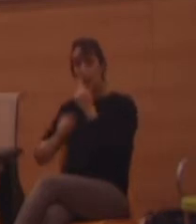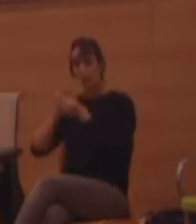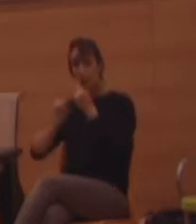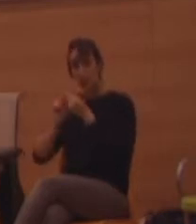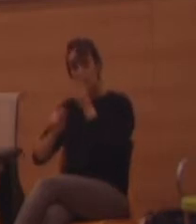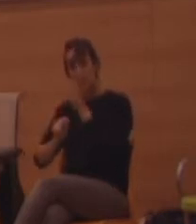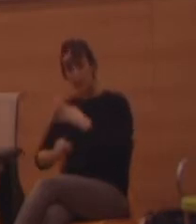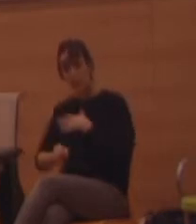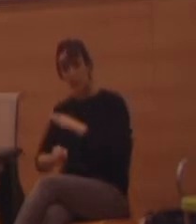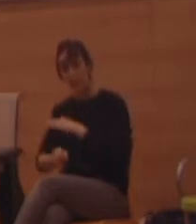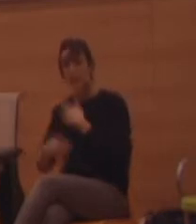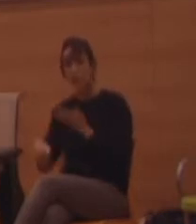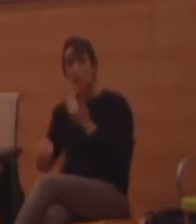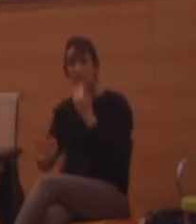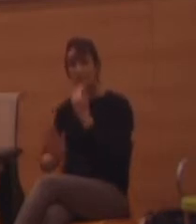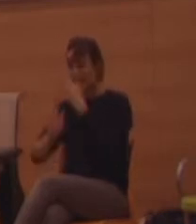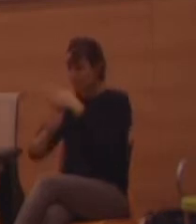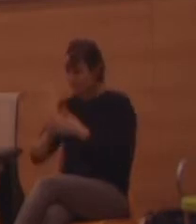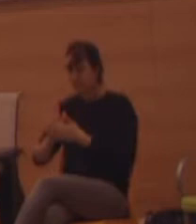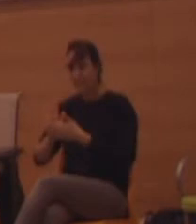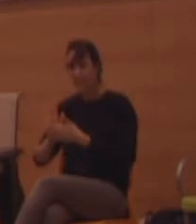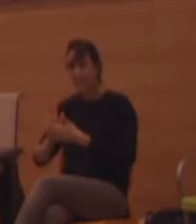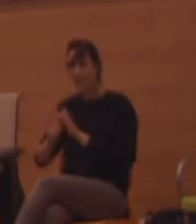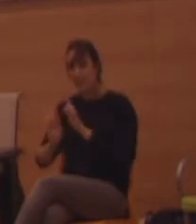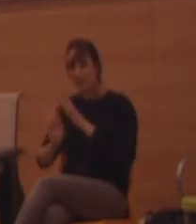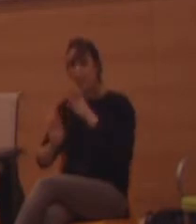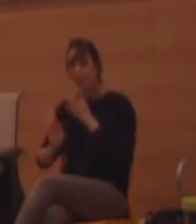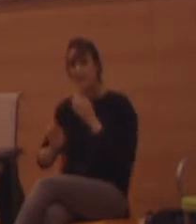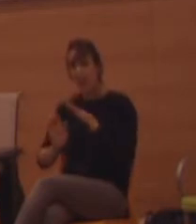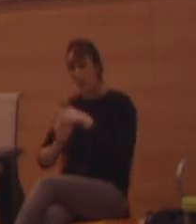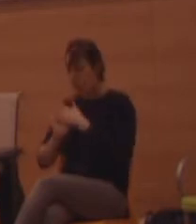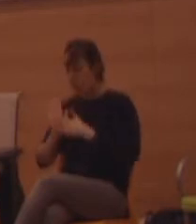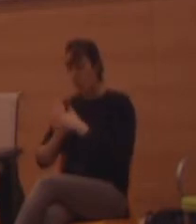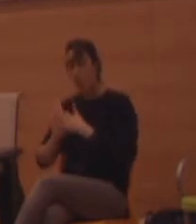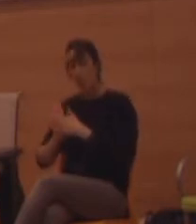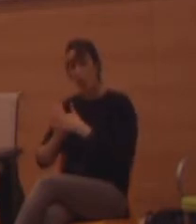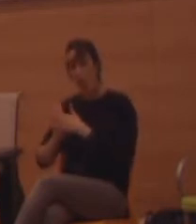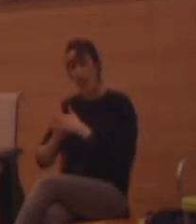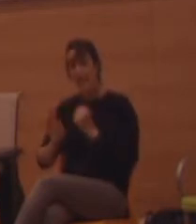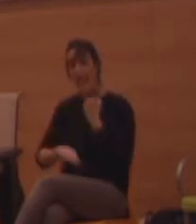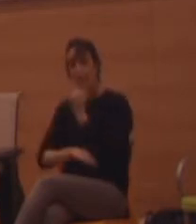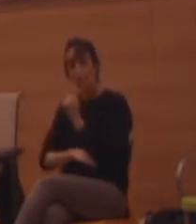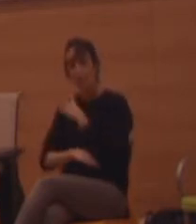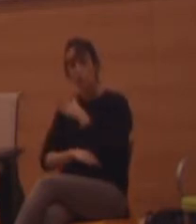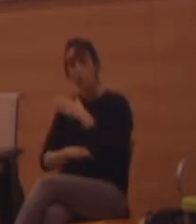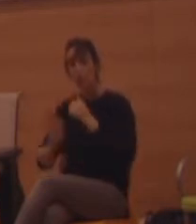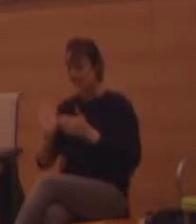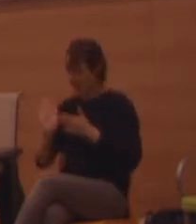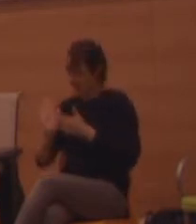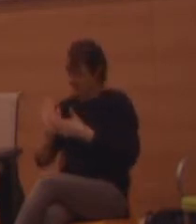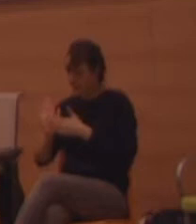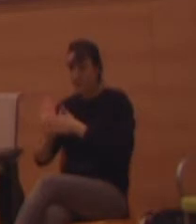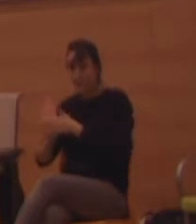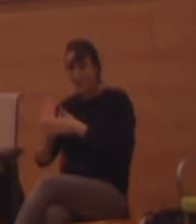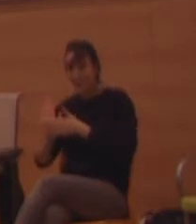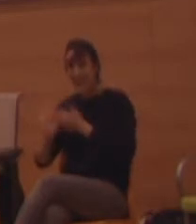se nos vienen las estructuras plantares todas abajo, apareciendo la zona de apoyo, lo que es en el centro del pie, que es lo que se llaman los pies en mecedora, que si no